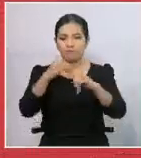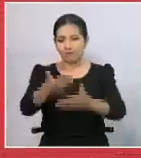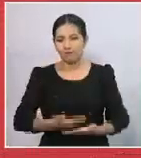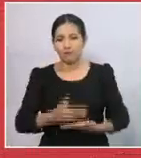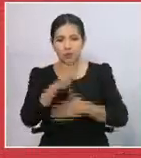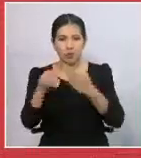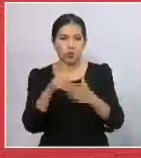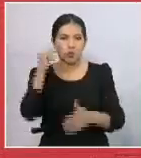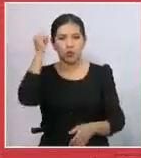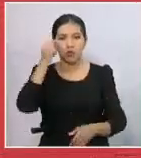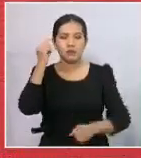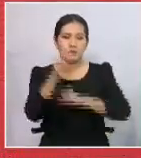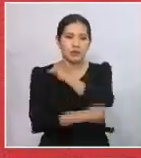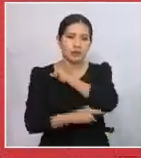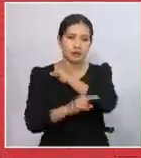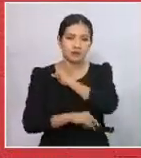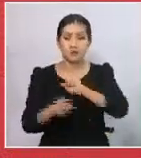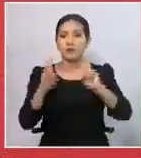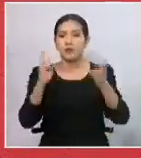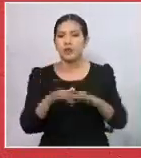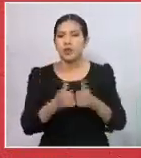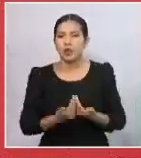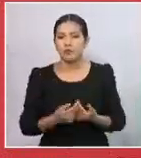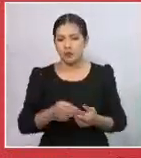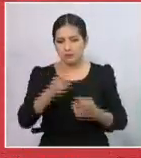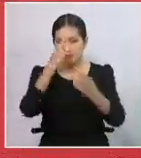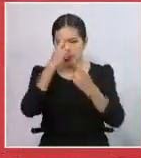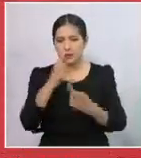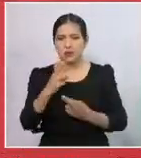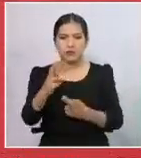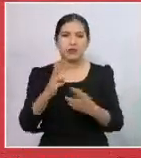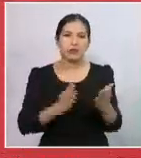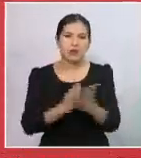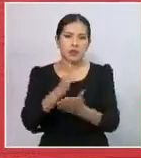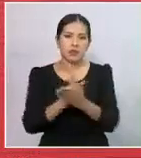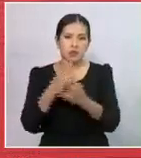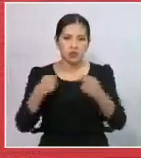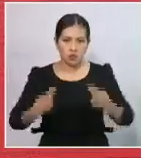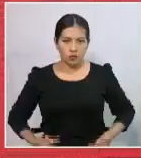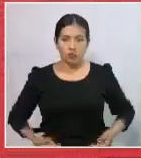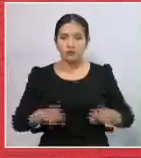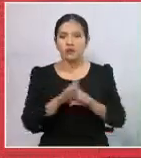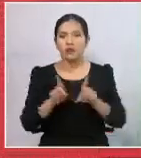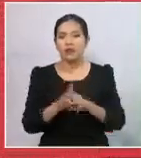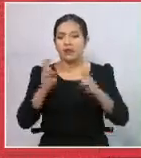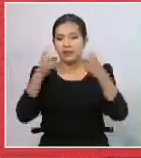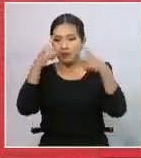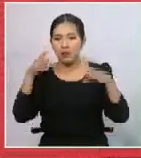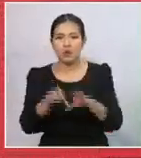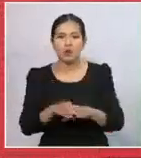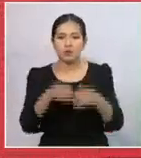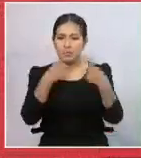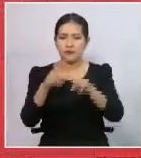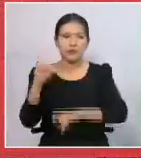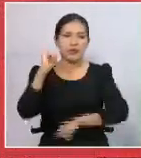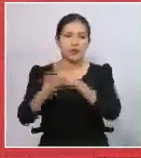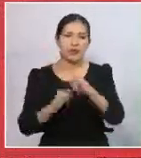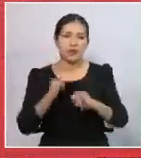Gobierno Nacional, en el marco del respeto a los derechos humanos y de los diferentes convenios internacionales